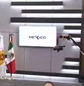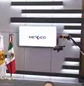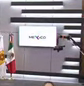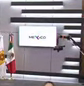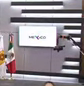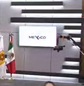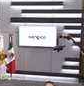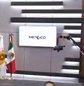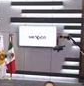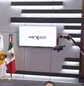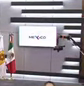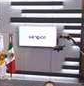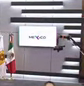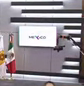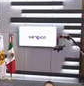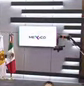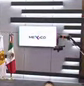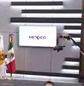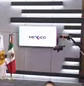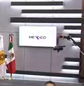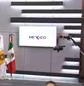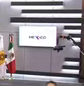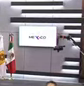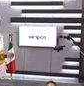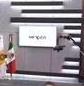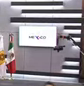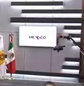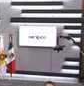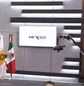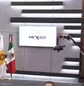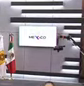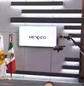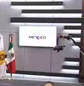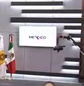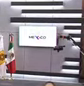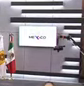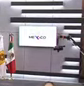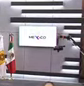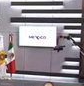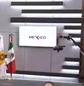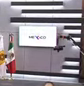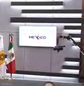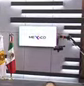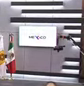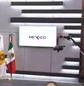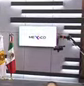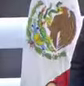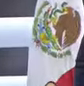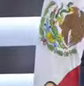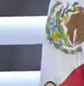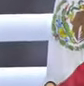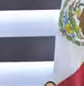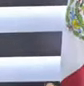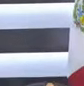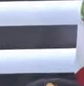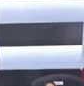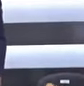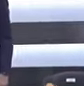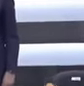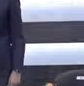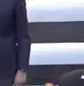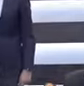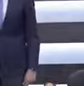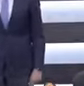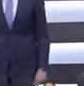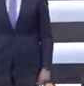Vázquez Barajas, encargado del despacho de la Dirección Jurídica, y a la ingeniera Xochitl Gálvez Ruiz, sean tan amables de pasar al frente.